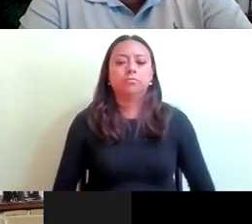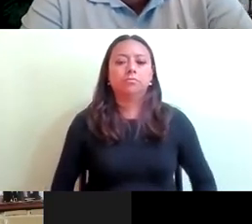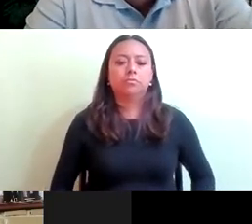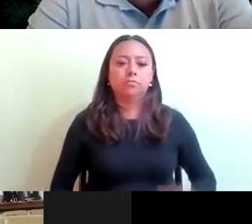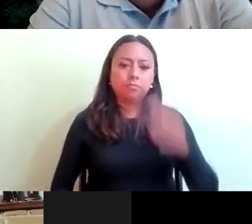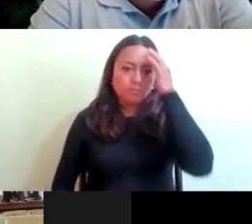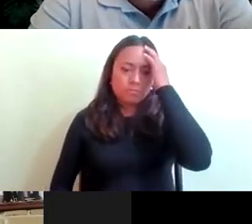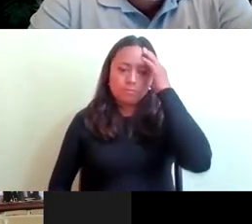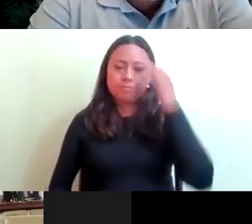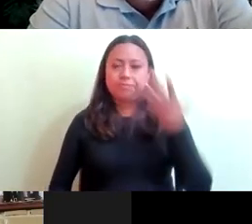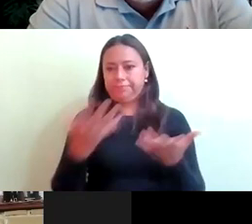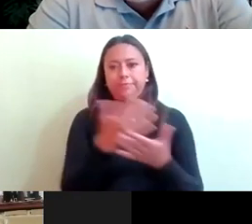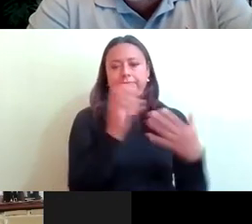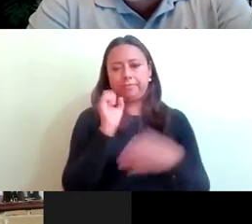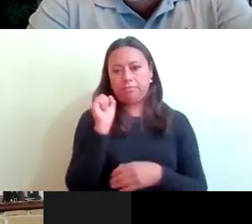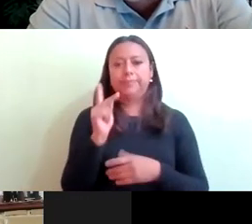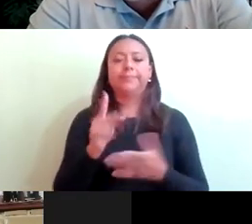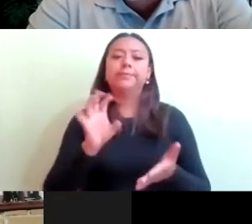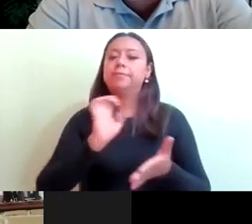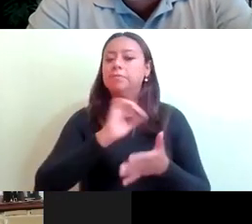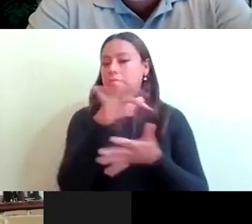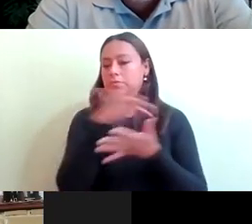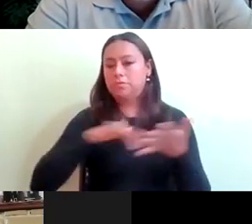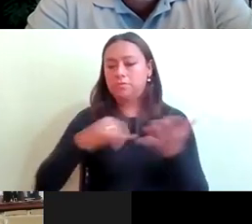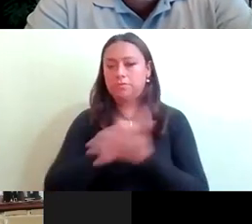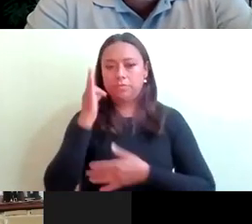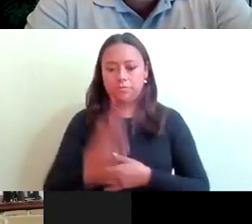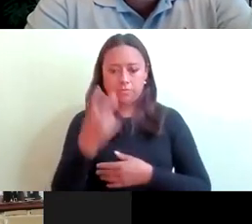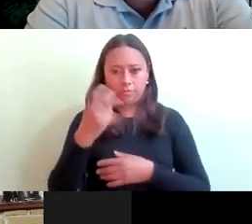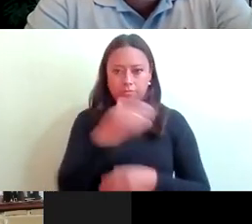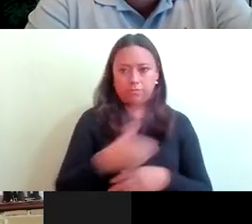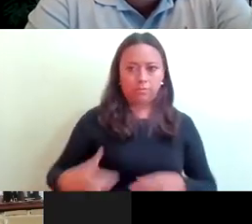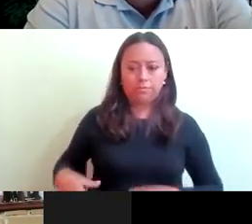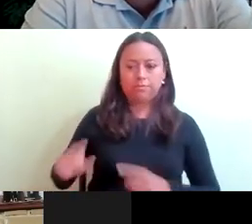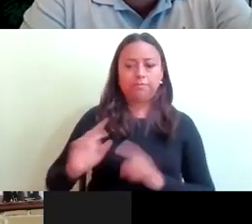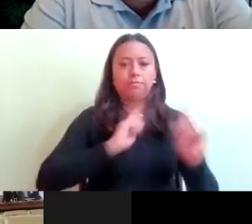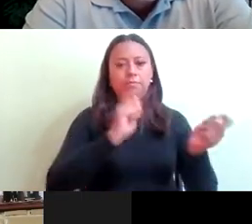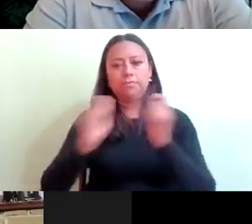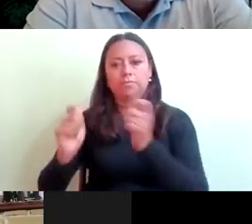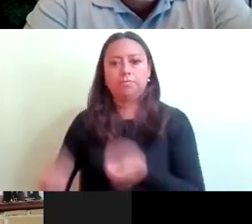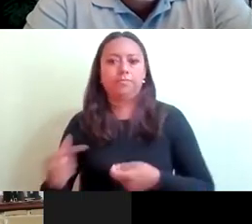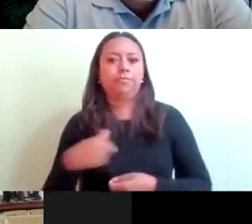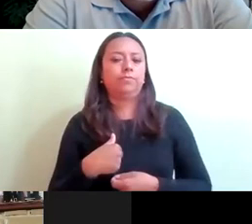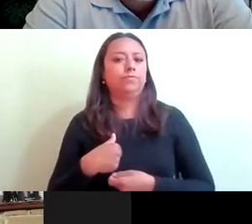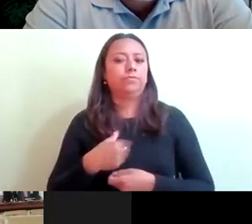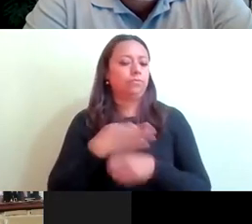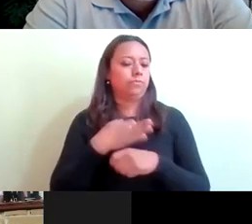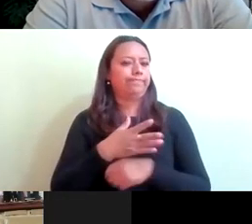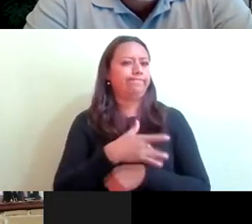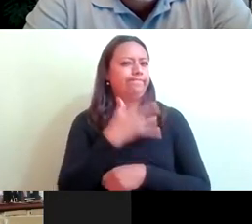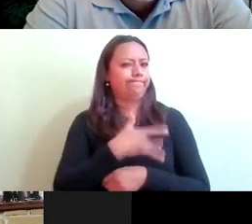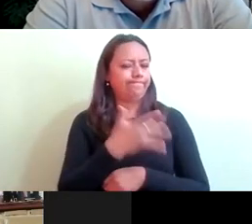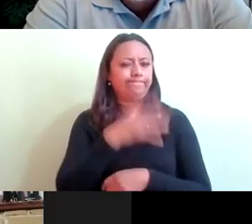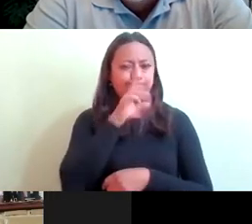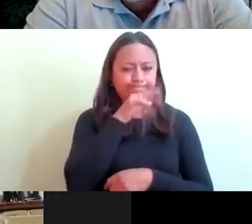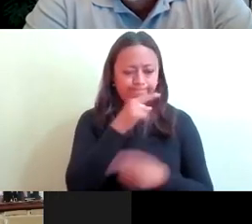De la lectura del dictamen que ha circulado la presidencia, me surgen varias inquietudes que voy a agradecer, me dé usted una